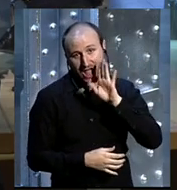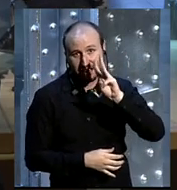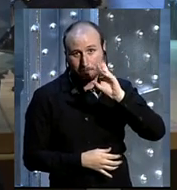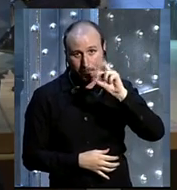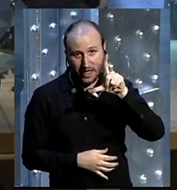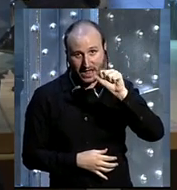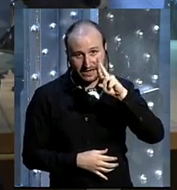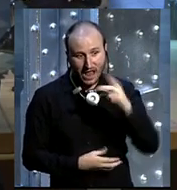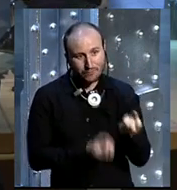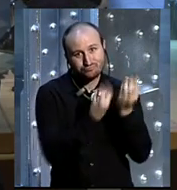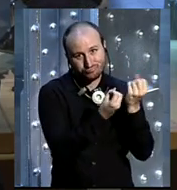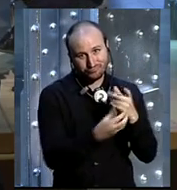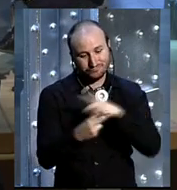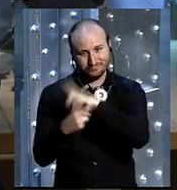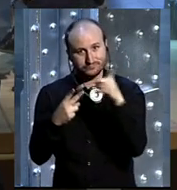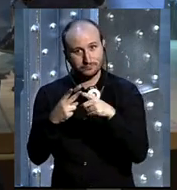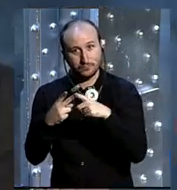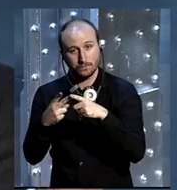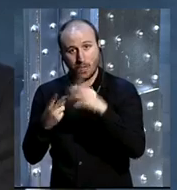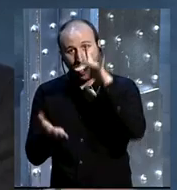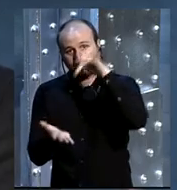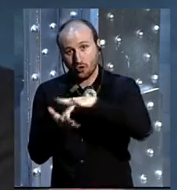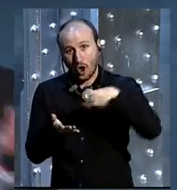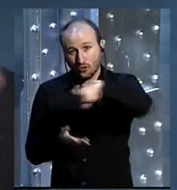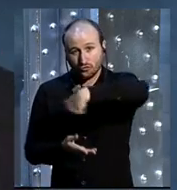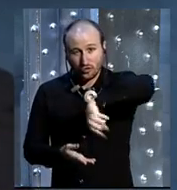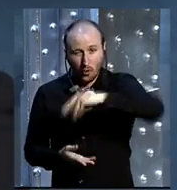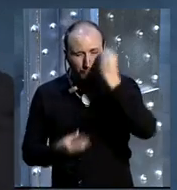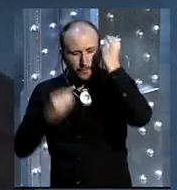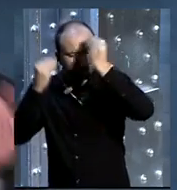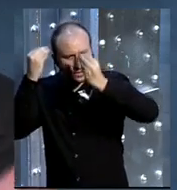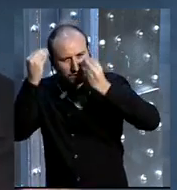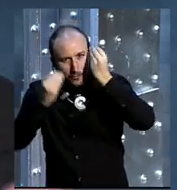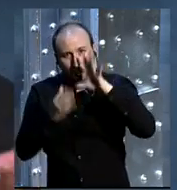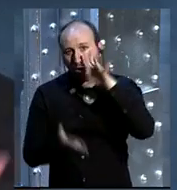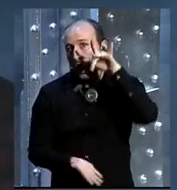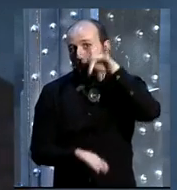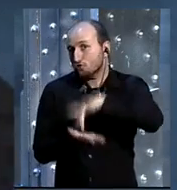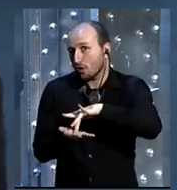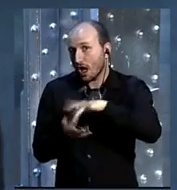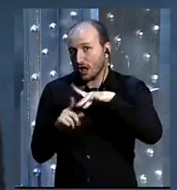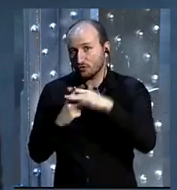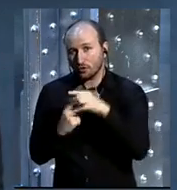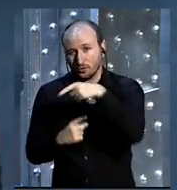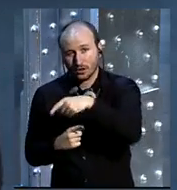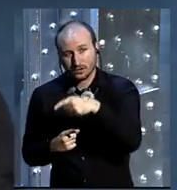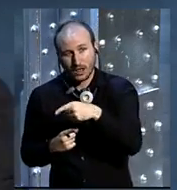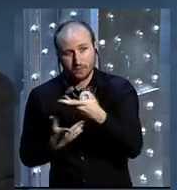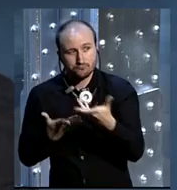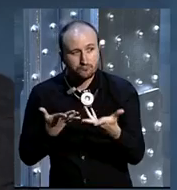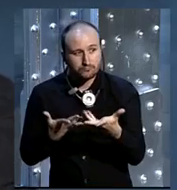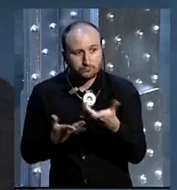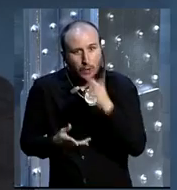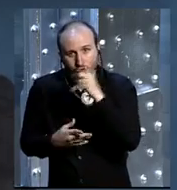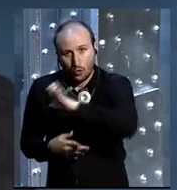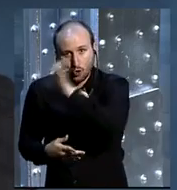Castillo. Y en segundo lugar, porque nosotros consideramos que estamos en un momento en el que no solamente en